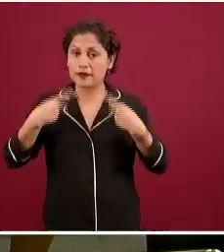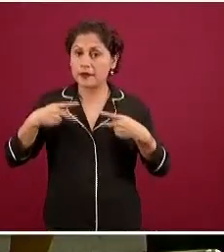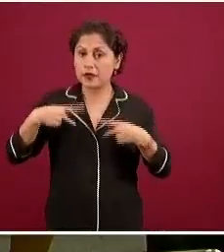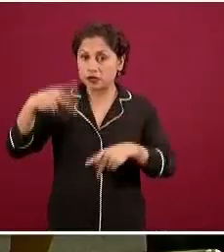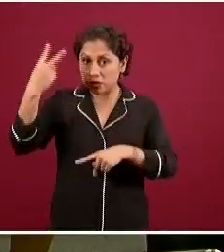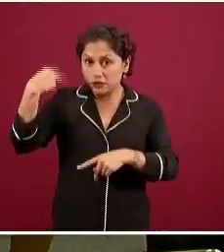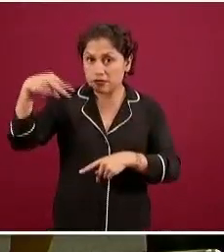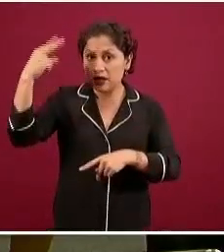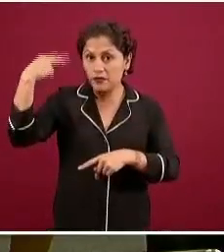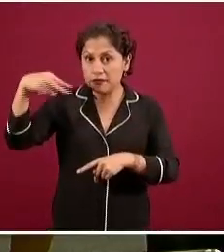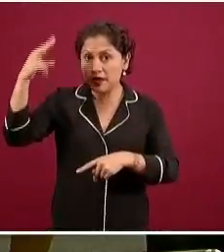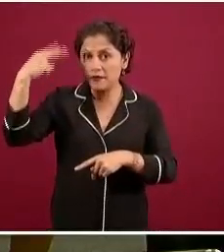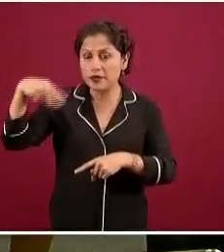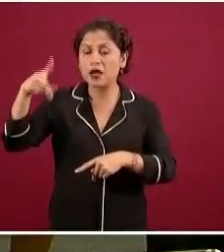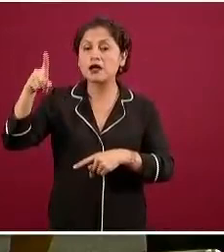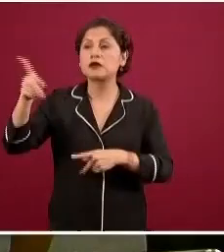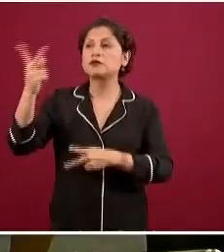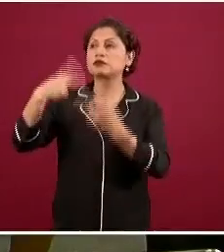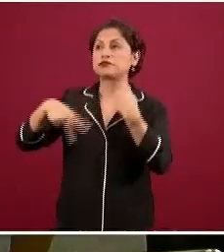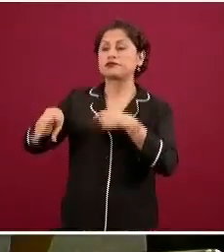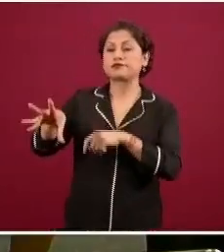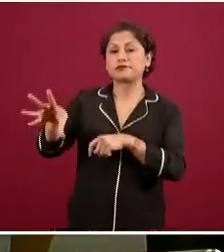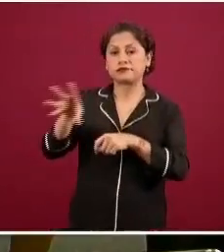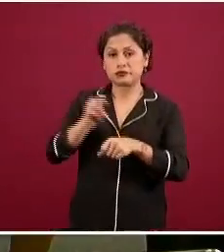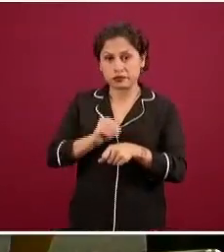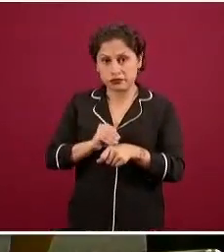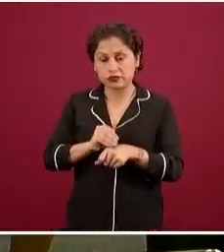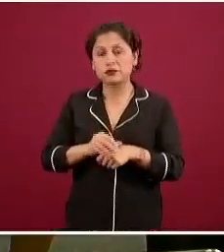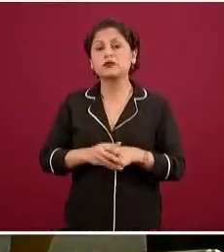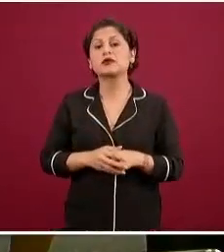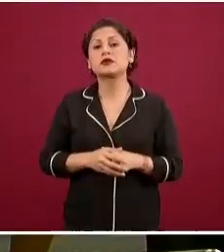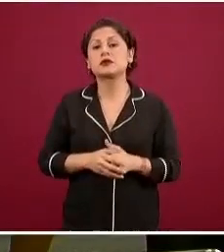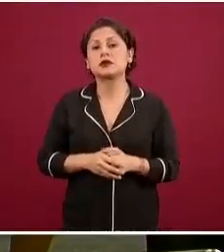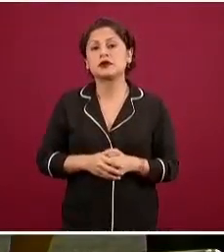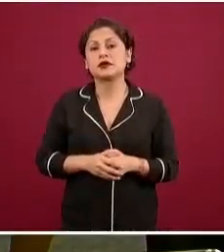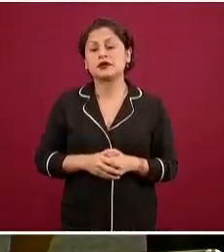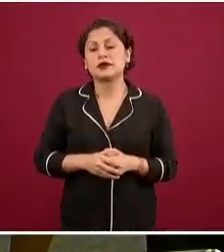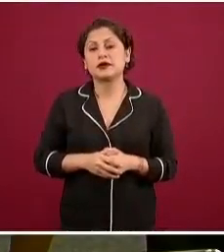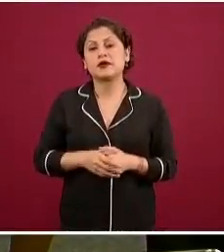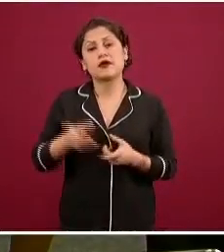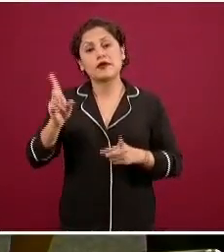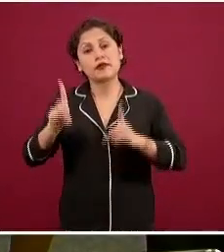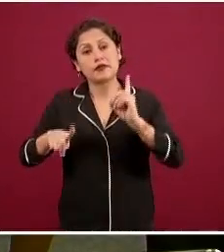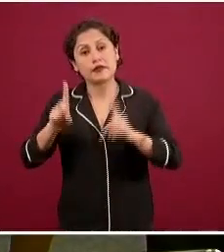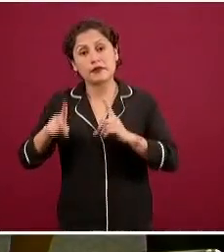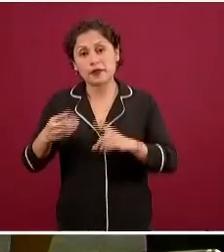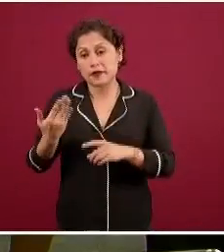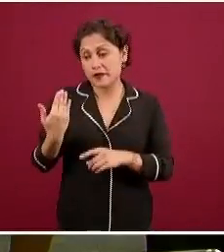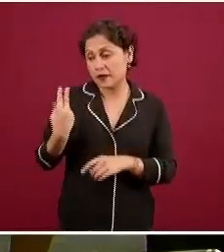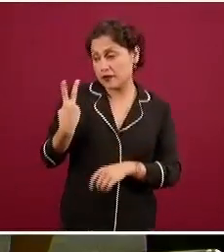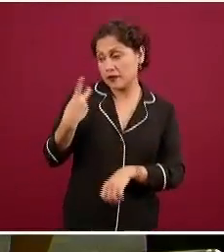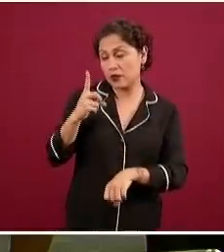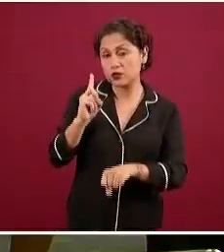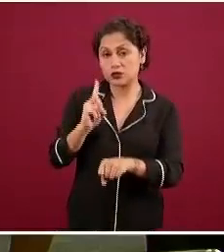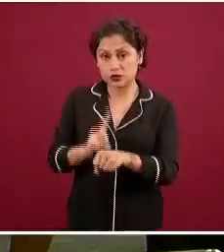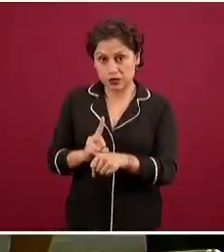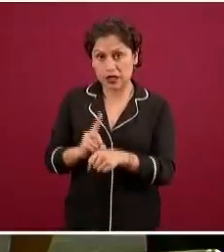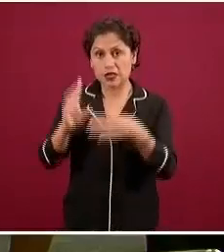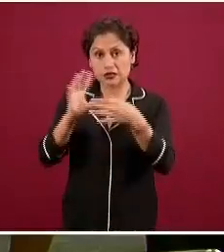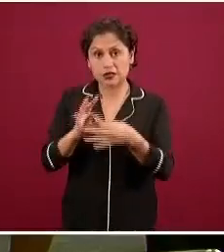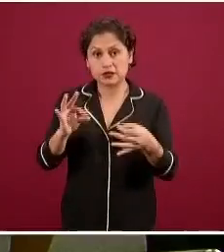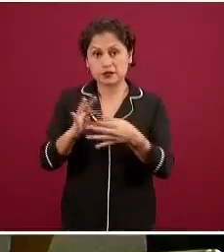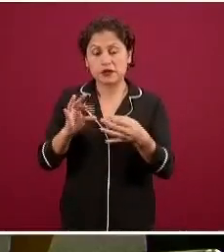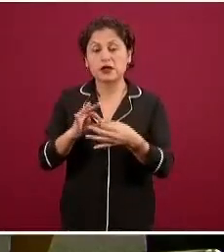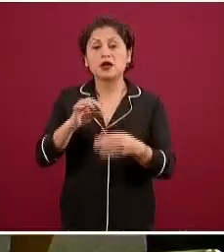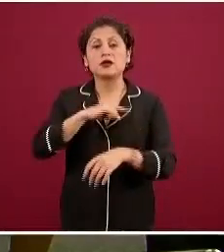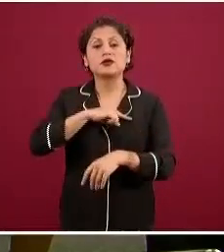momento también está relacionado a la importación, tiene que ver precisamente con lo que hemos comentado los 2 últimos días, en el que precisamente